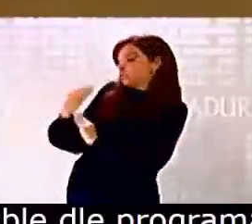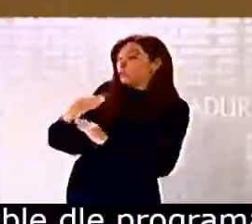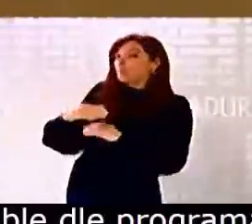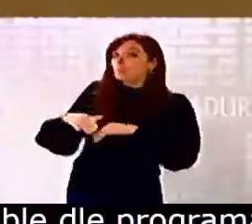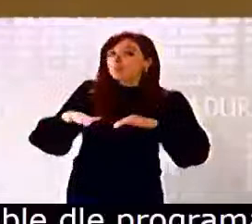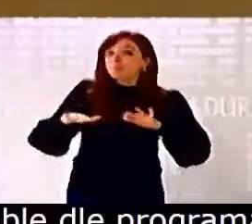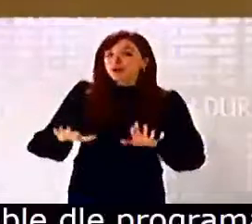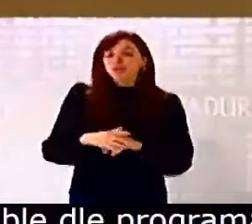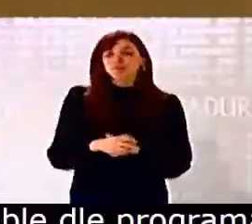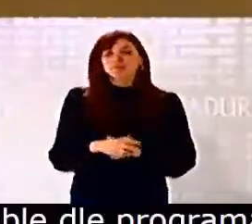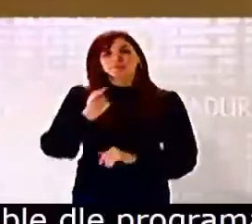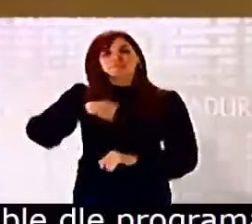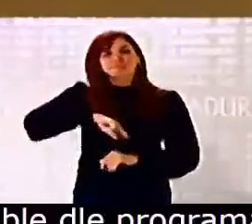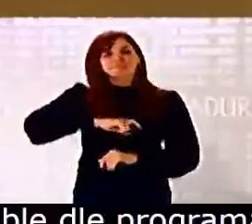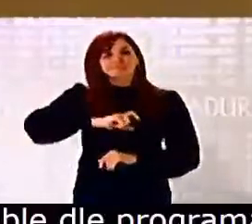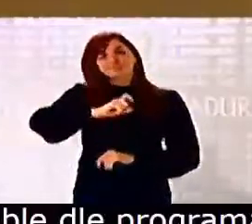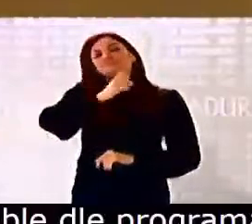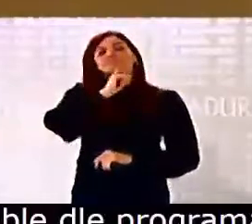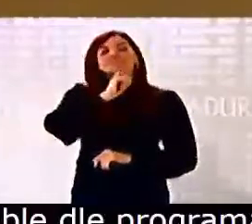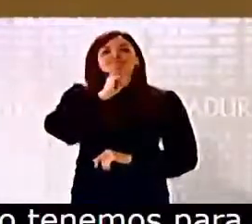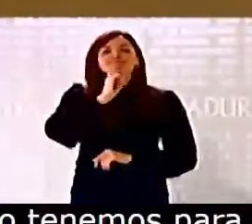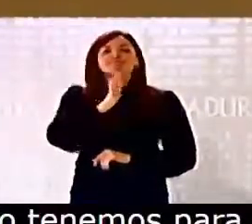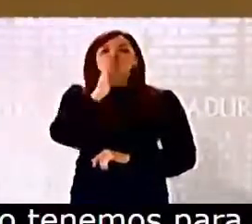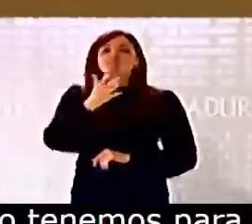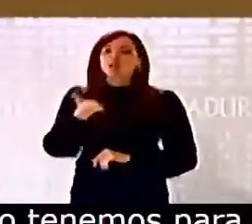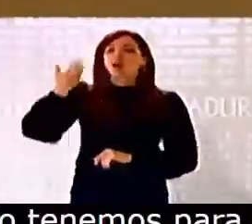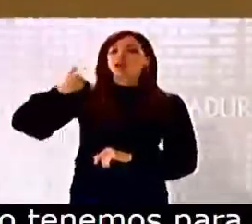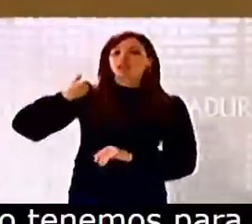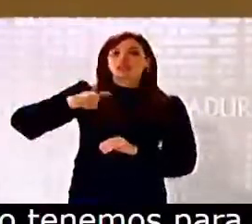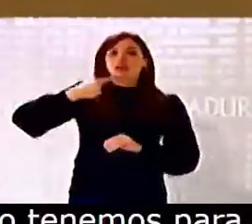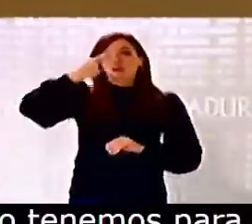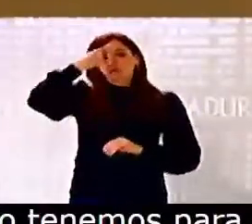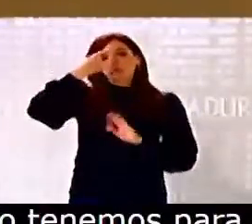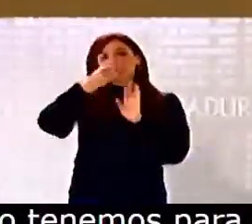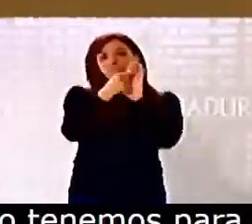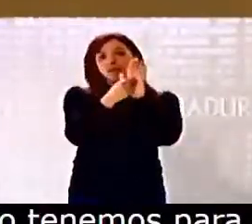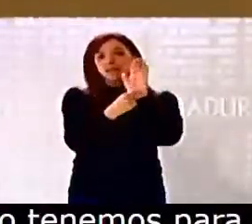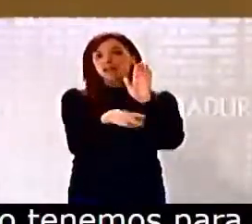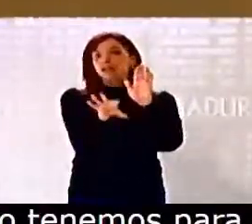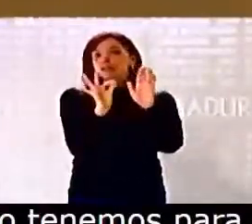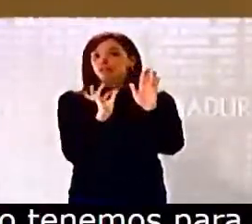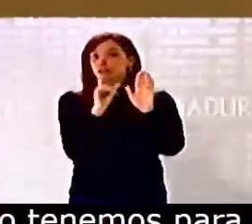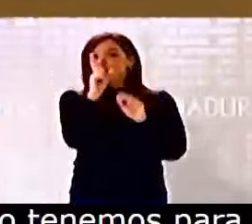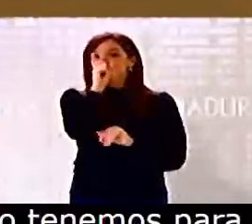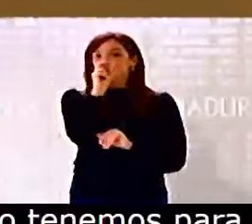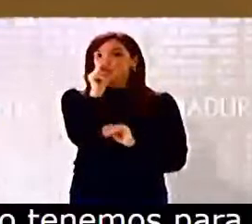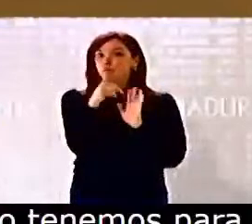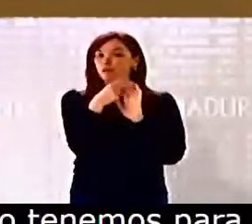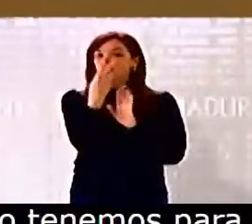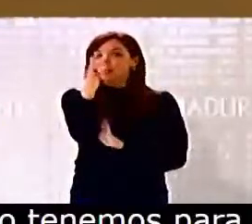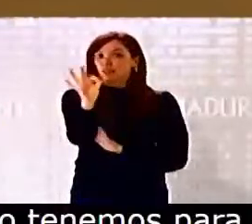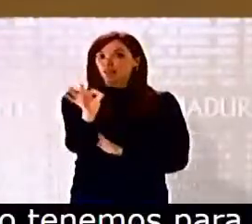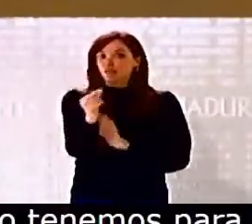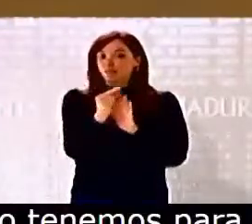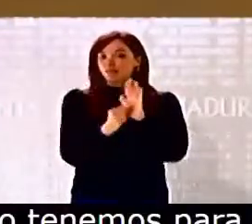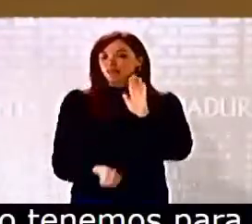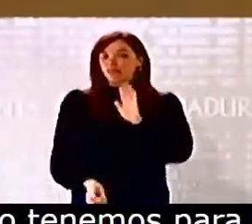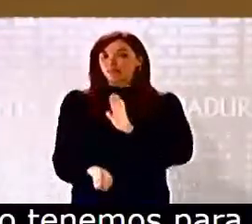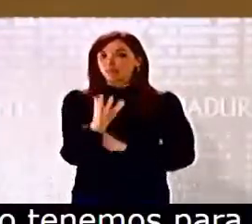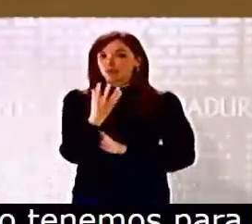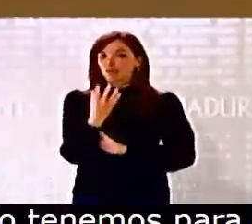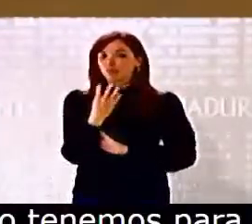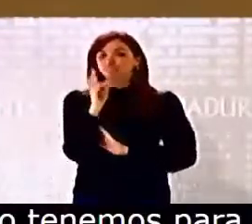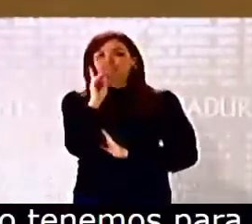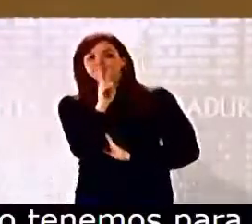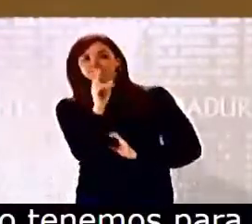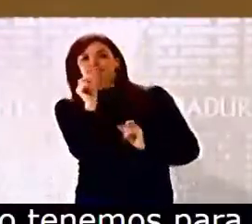experiencia de medidas tomadas en el año anterior, en el año 20, nos demuestran que algunas veces erramos. En